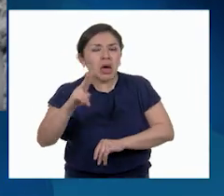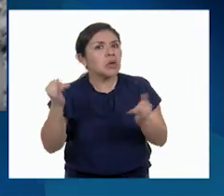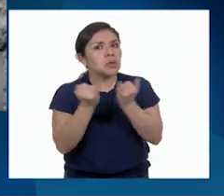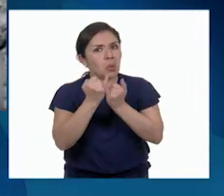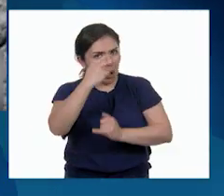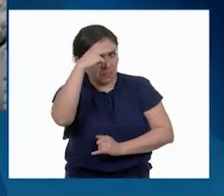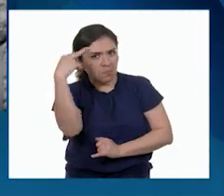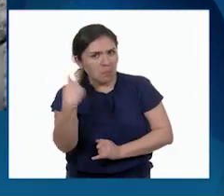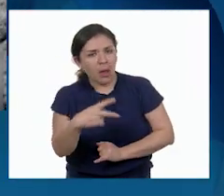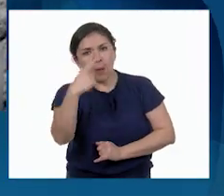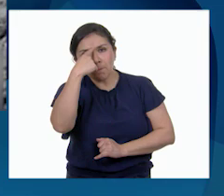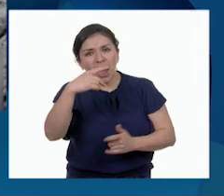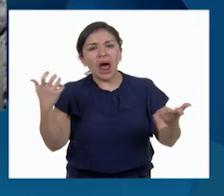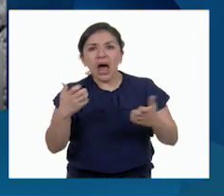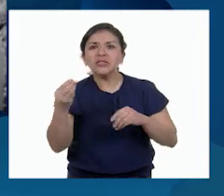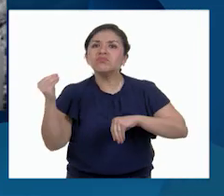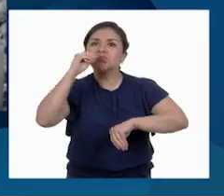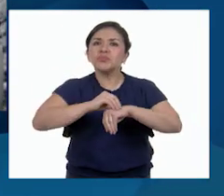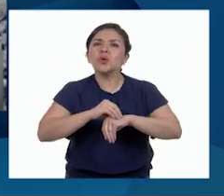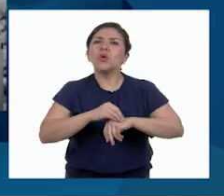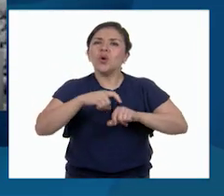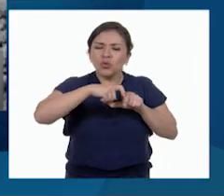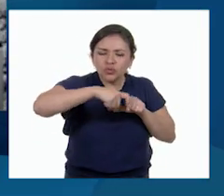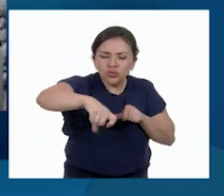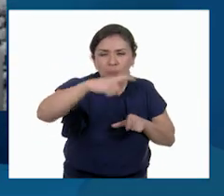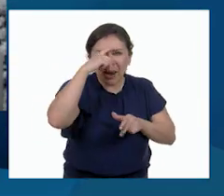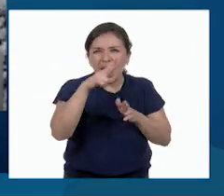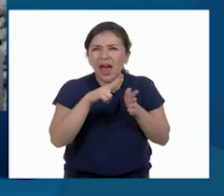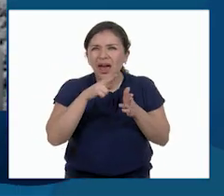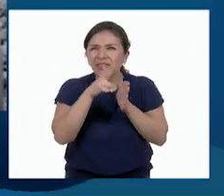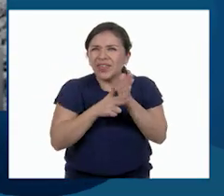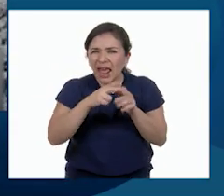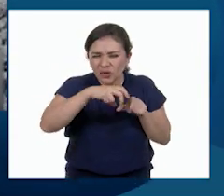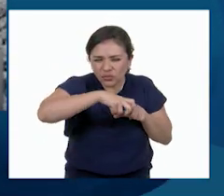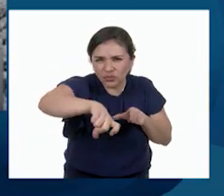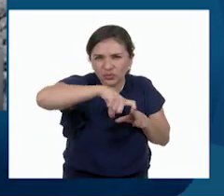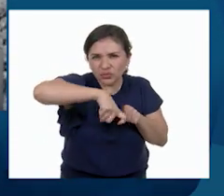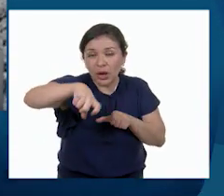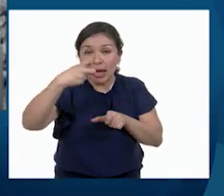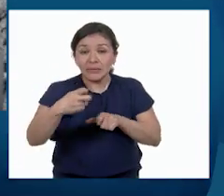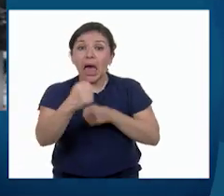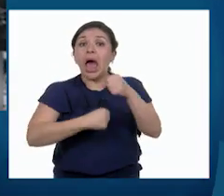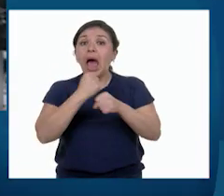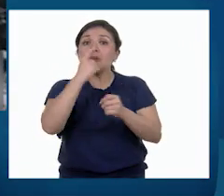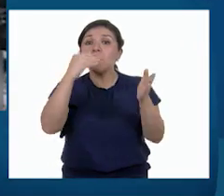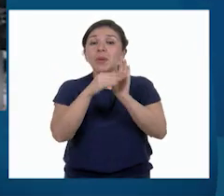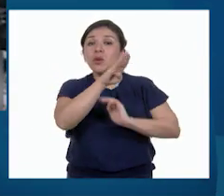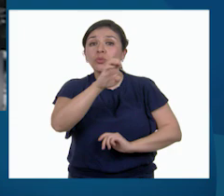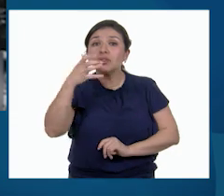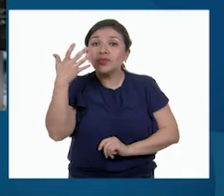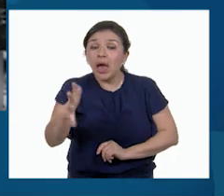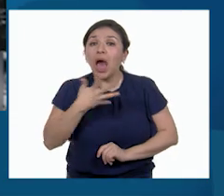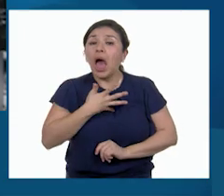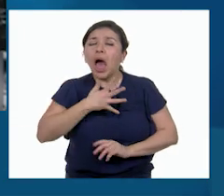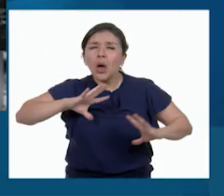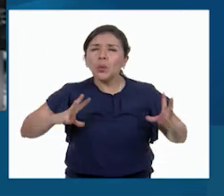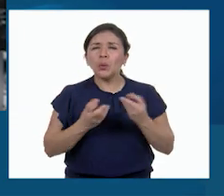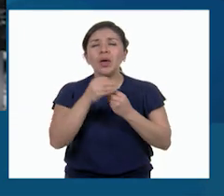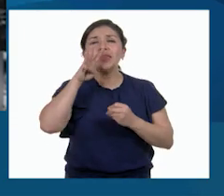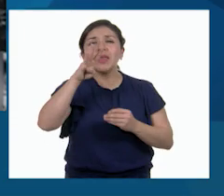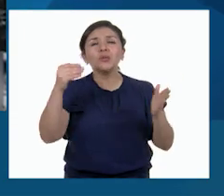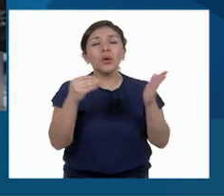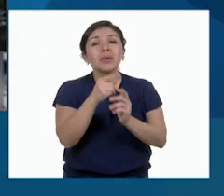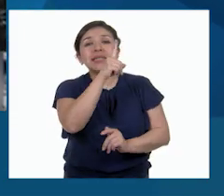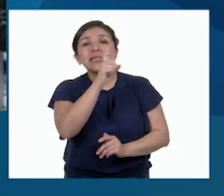México en la construcción de vías férreas. Para 1910 había un total de